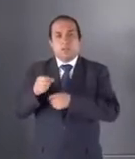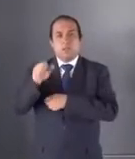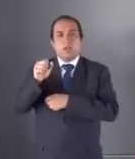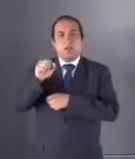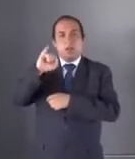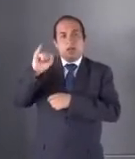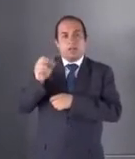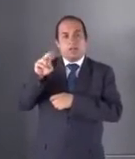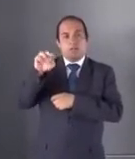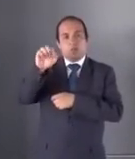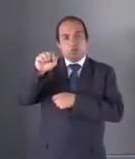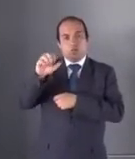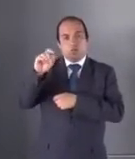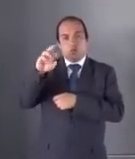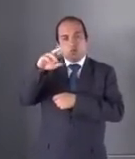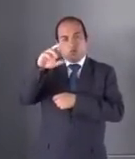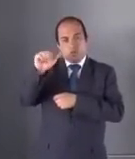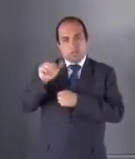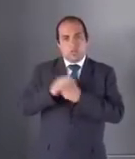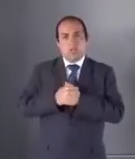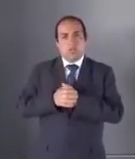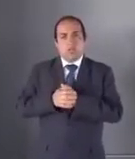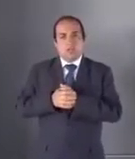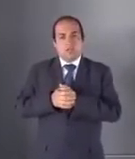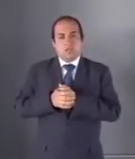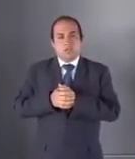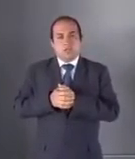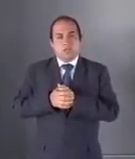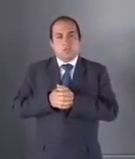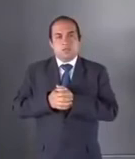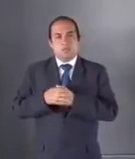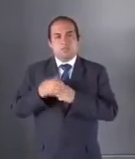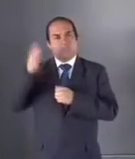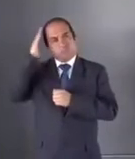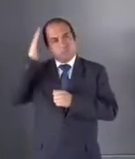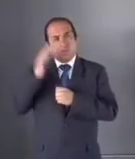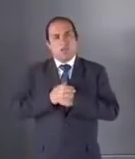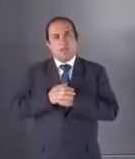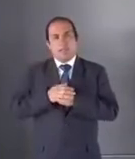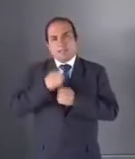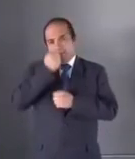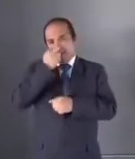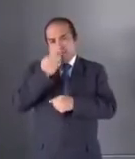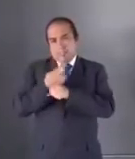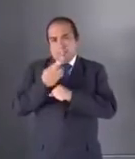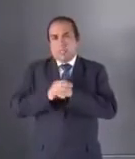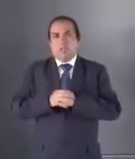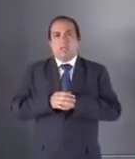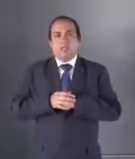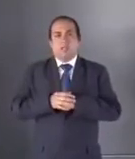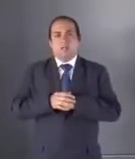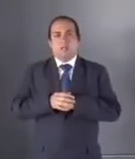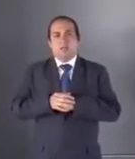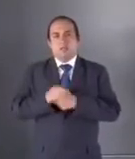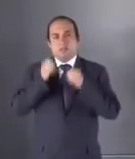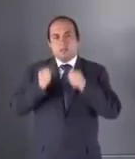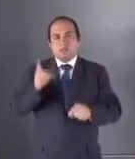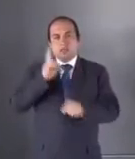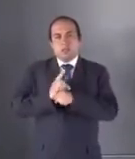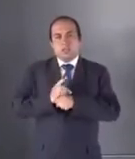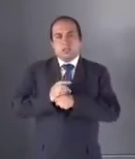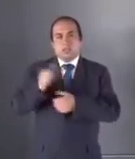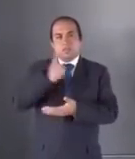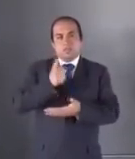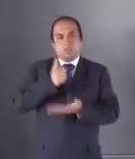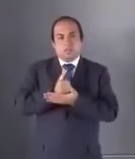Horta al frente de la Secretaría de Seguridad Ciudadana. ¿No hay ninguna razón para arrepentirse, doctora?